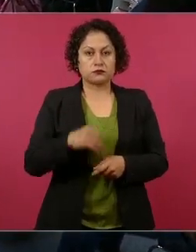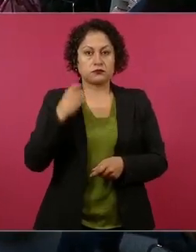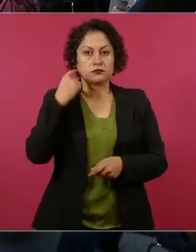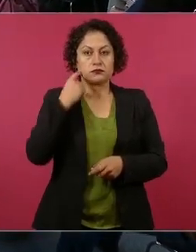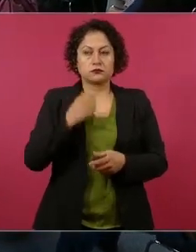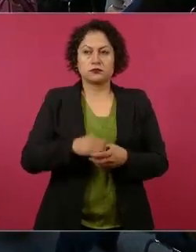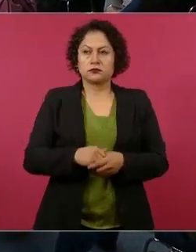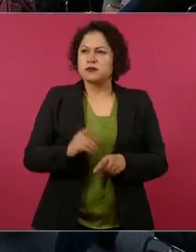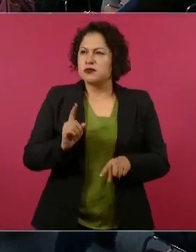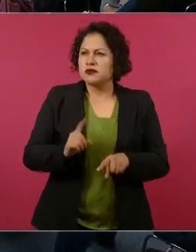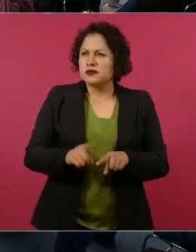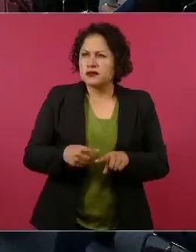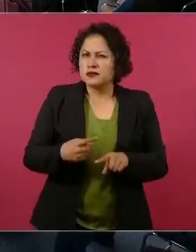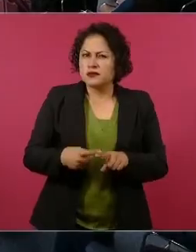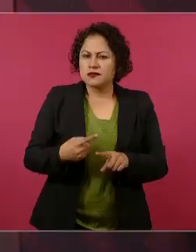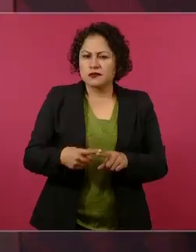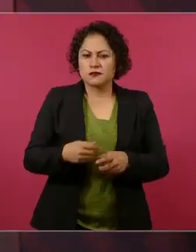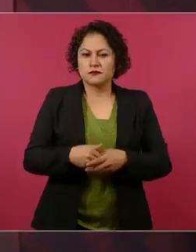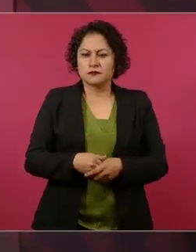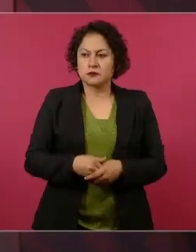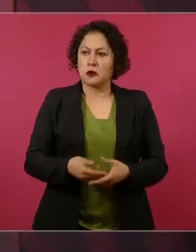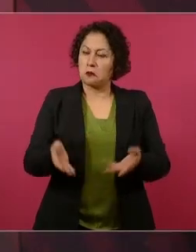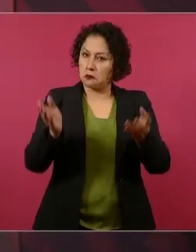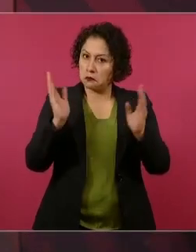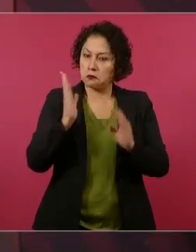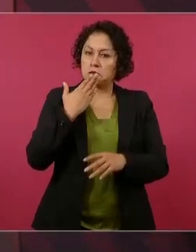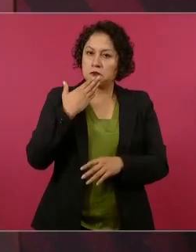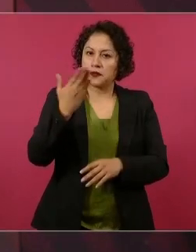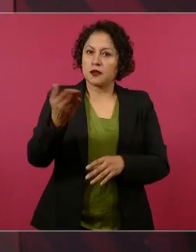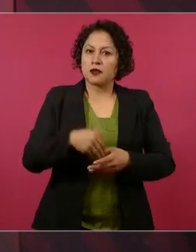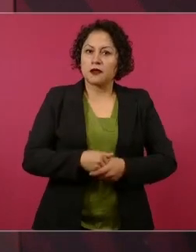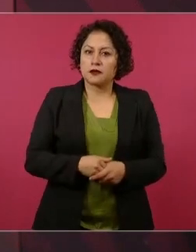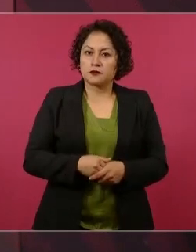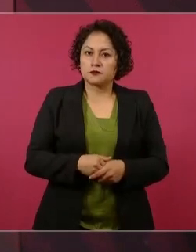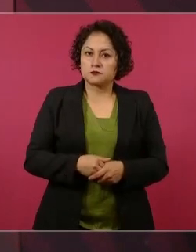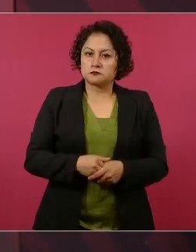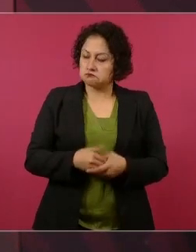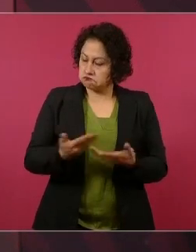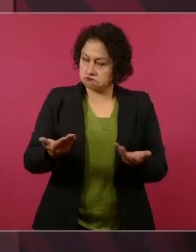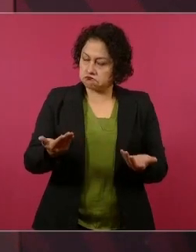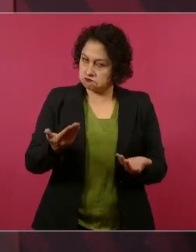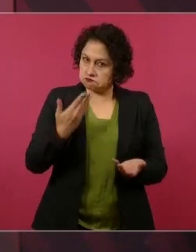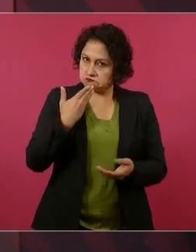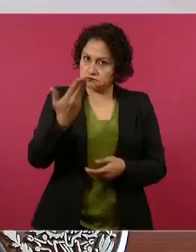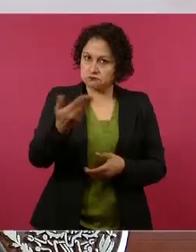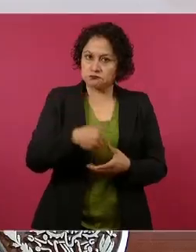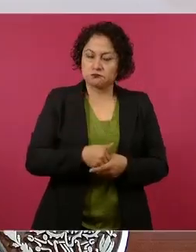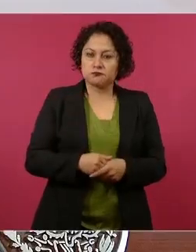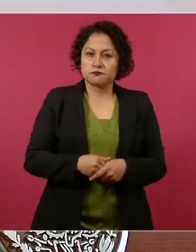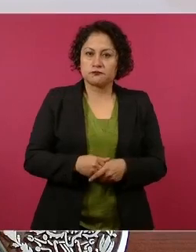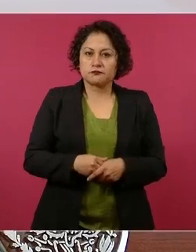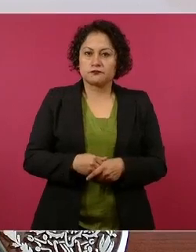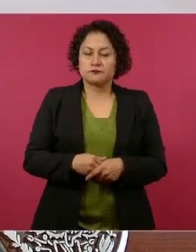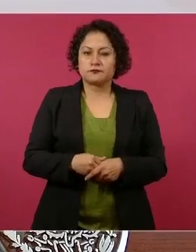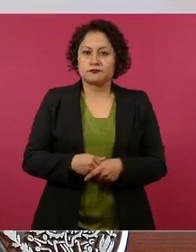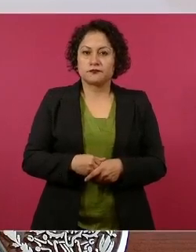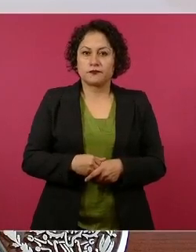retiró? El juez de la mesa. Ah, qué bien. Qué bueno, porque